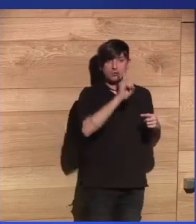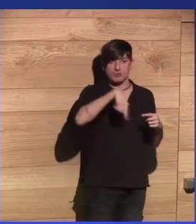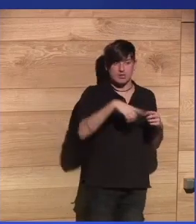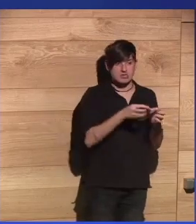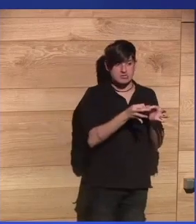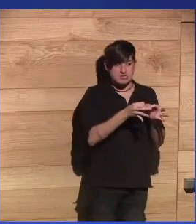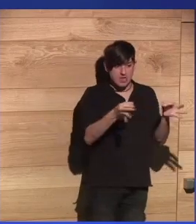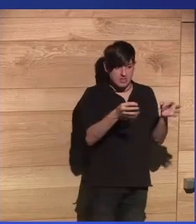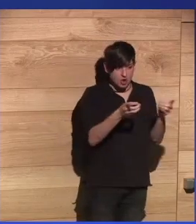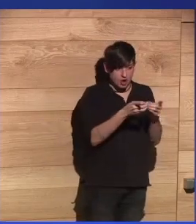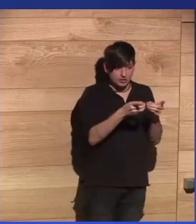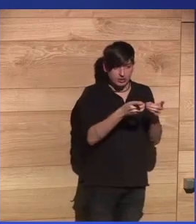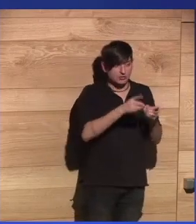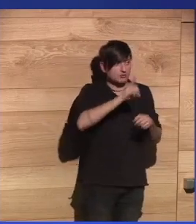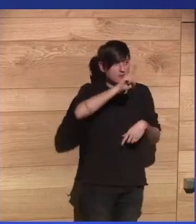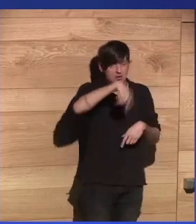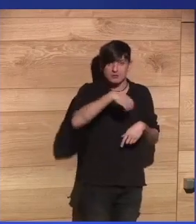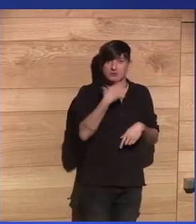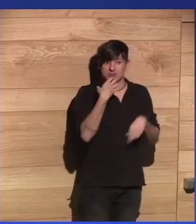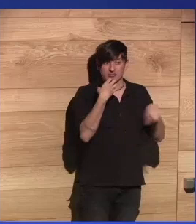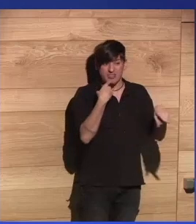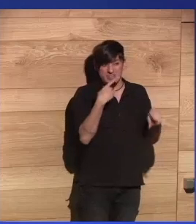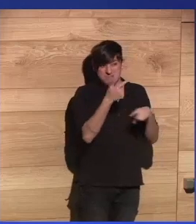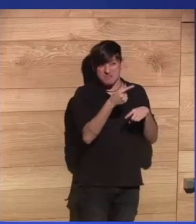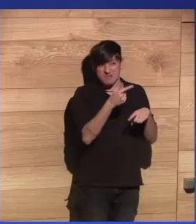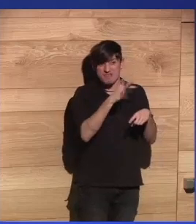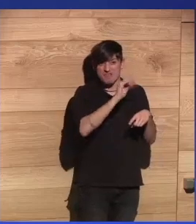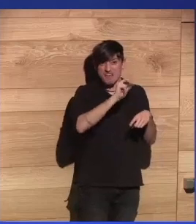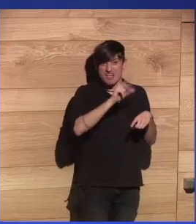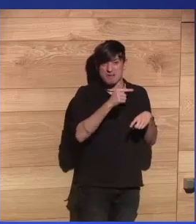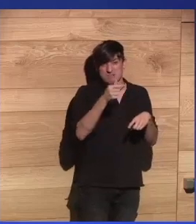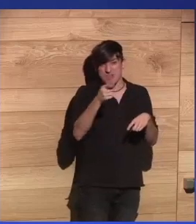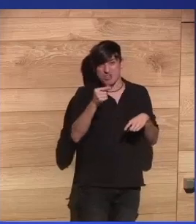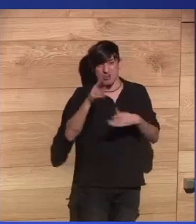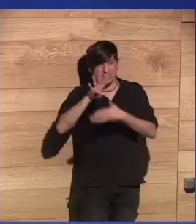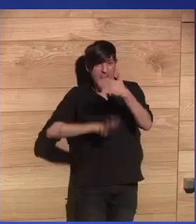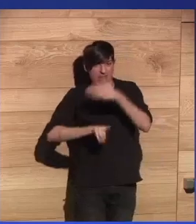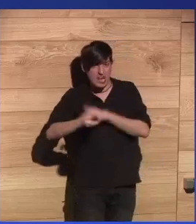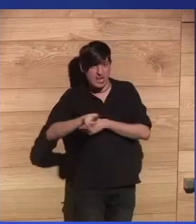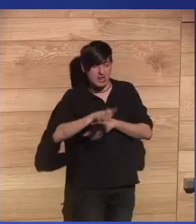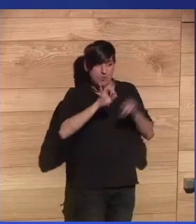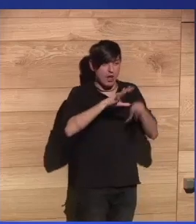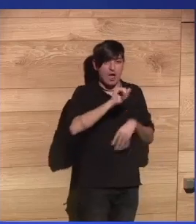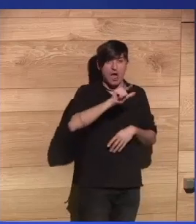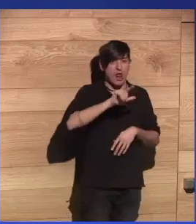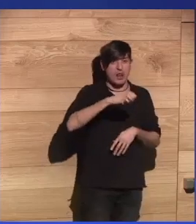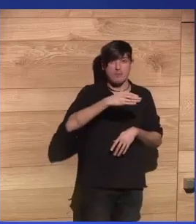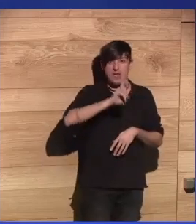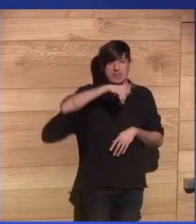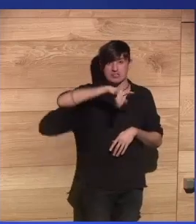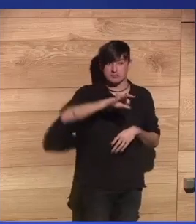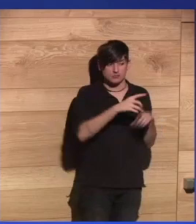algunas paradojas en la biografía de Falla, como que él era medio catalán, su madre era catalana, igual pasa como con Albéniz, esas cosas que